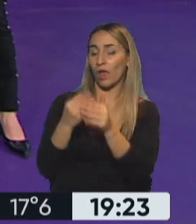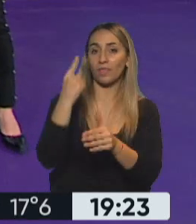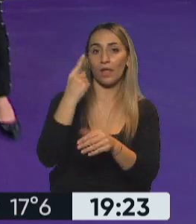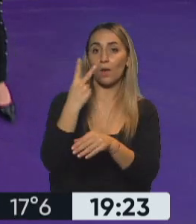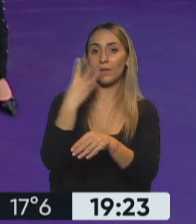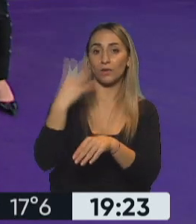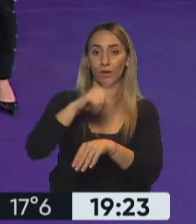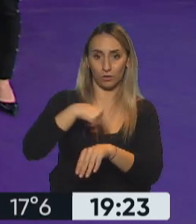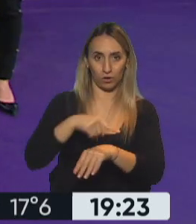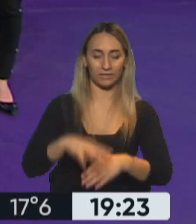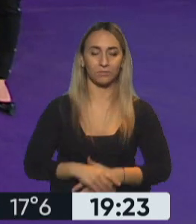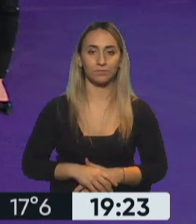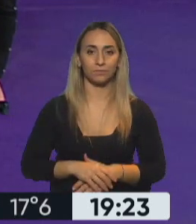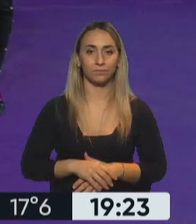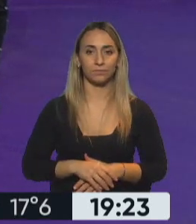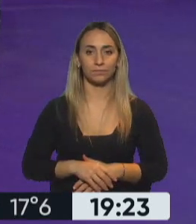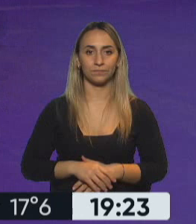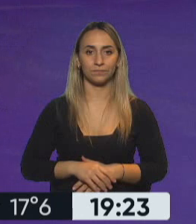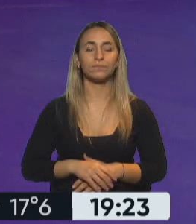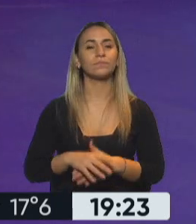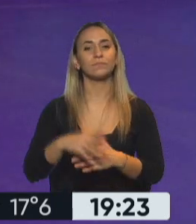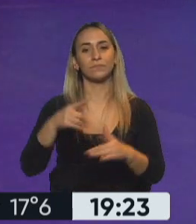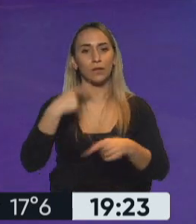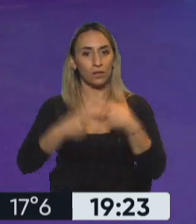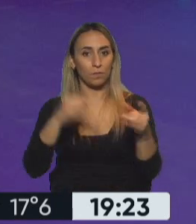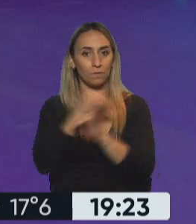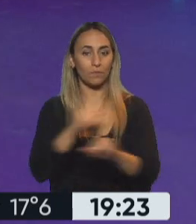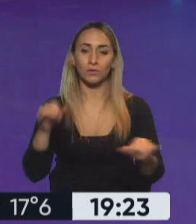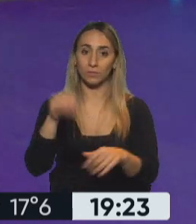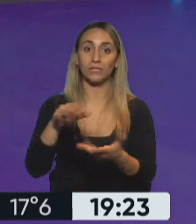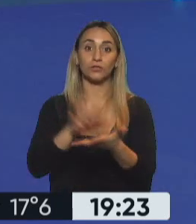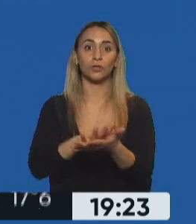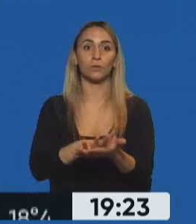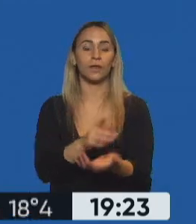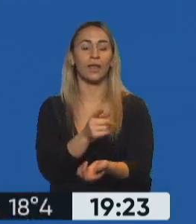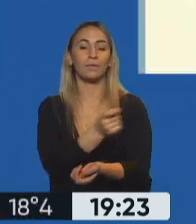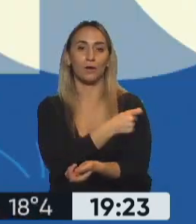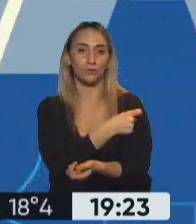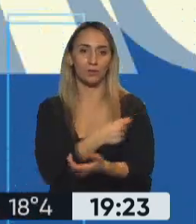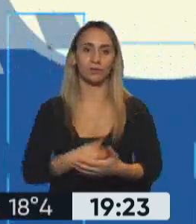vamos a compartir enseguida más información sobre la vacuna de la escoba